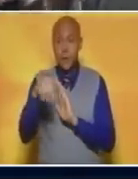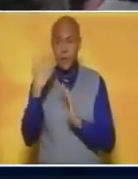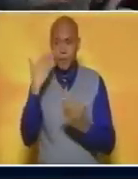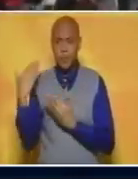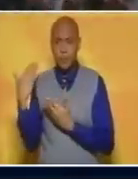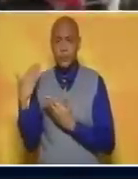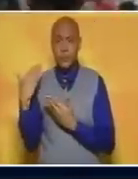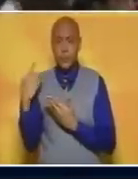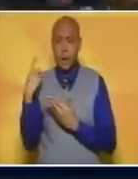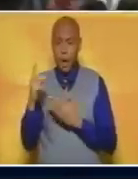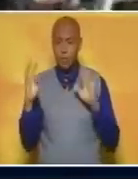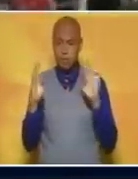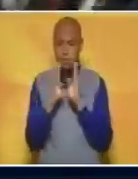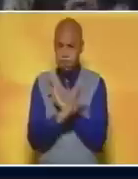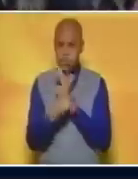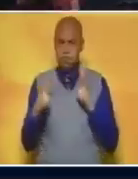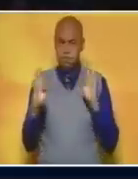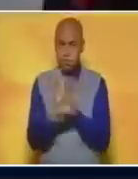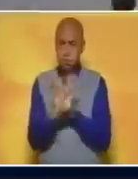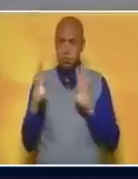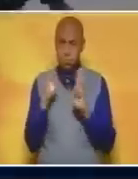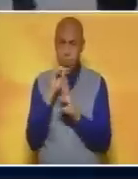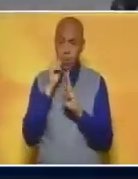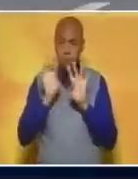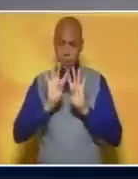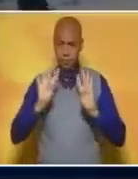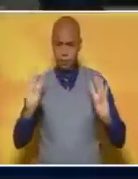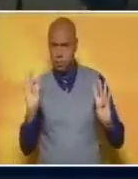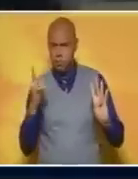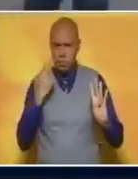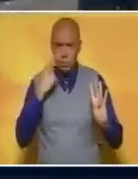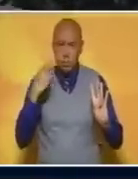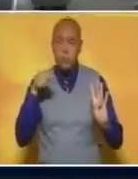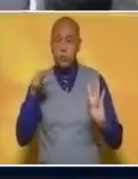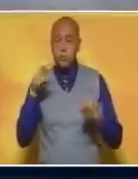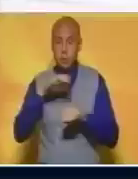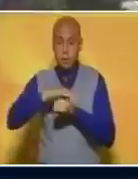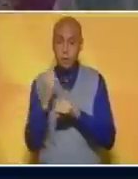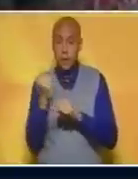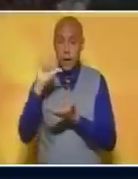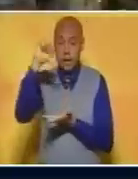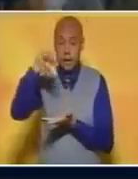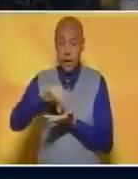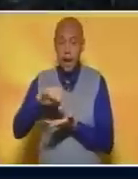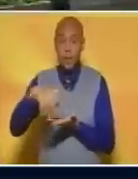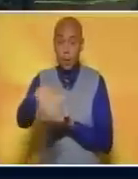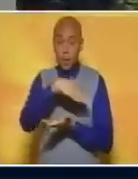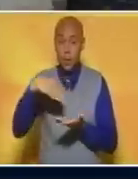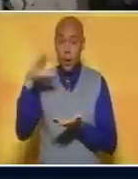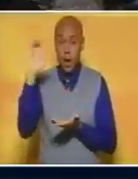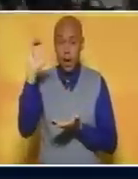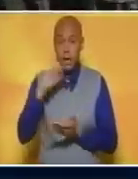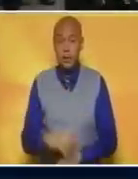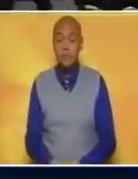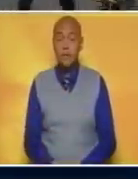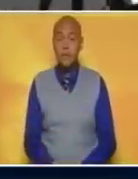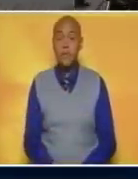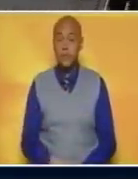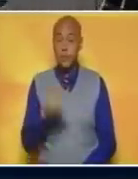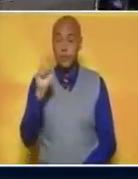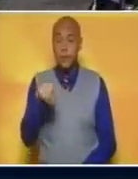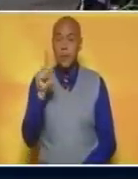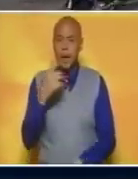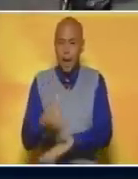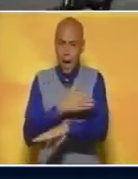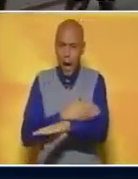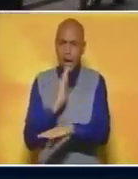imágenes parte de lo que es el despliegue de seguridad aquí en el centro de Caracas. Más temprano